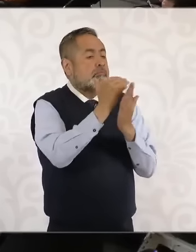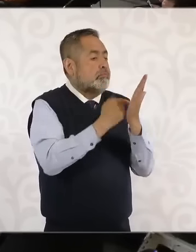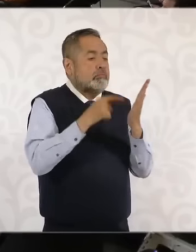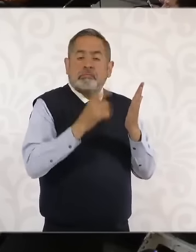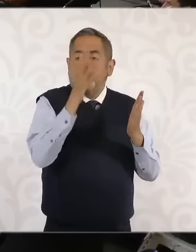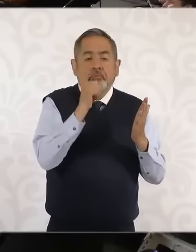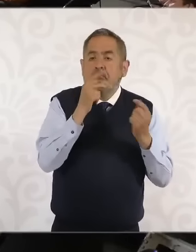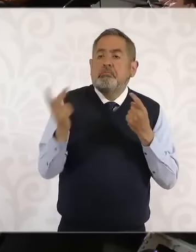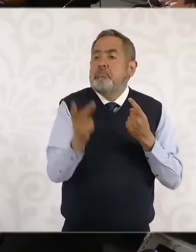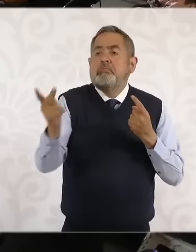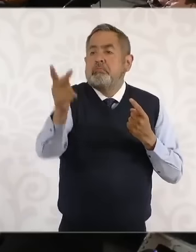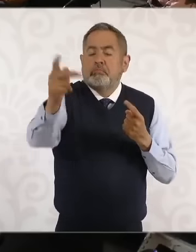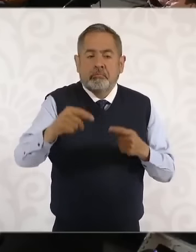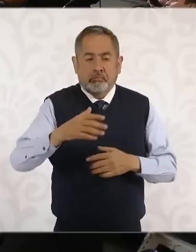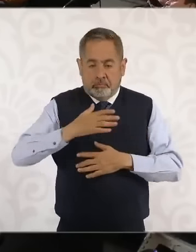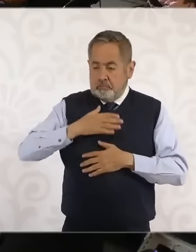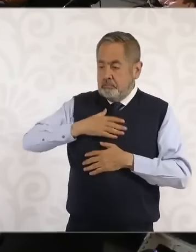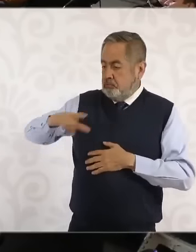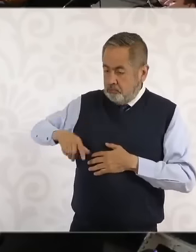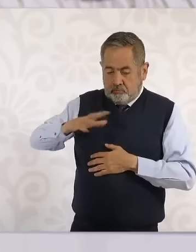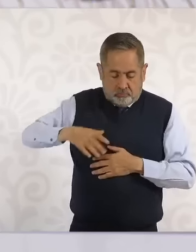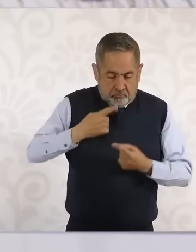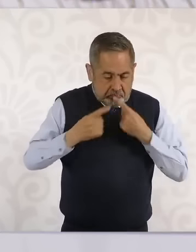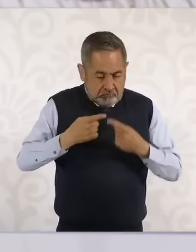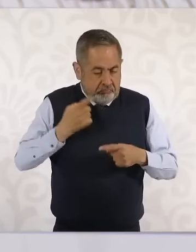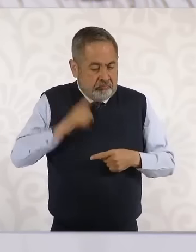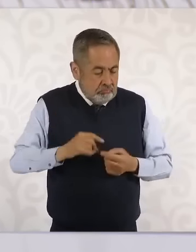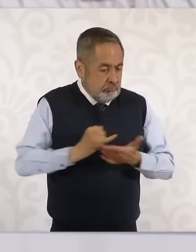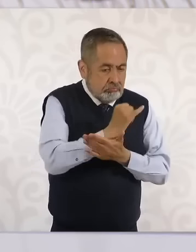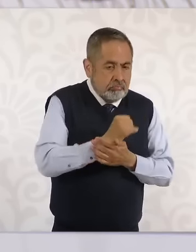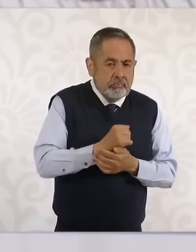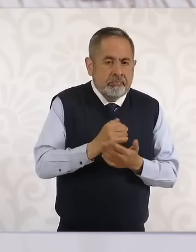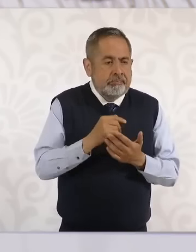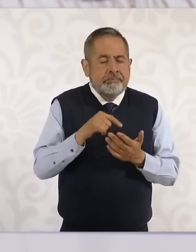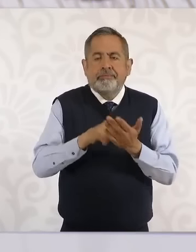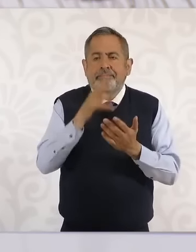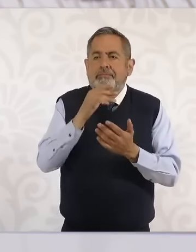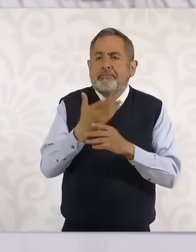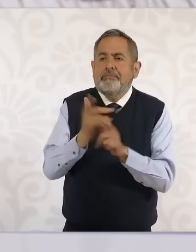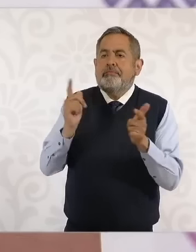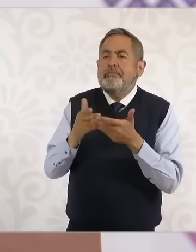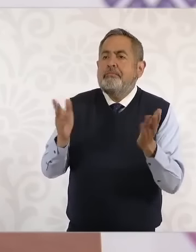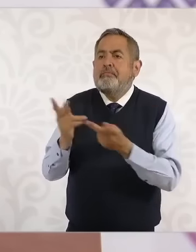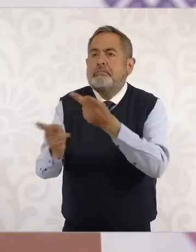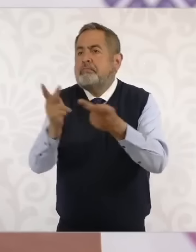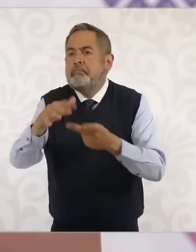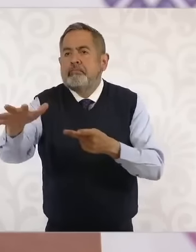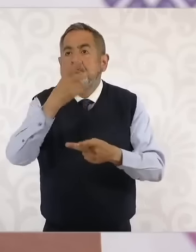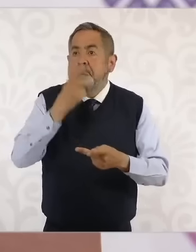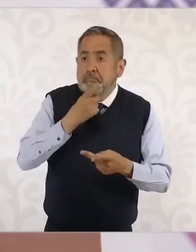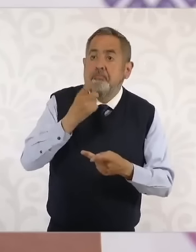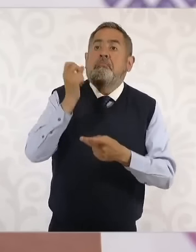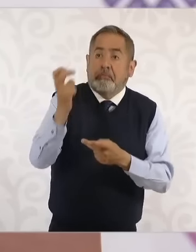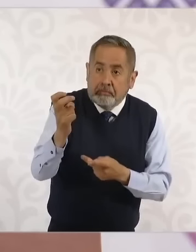constitucional que establece cuáles son las limitaciones para las consultas. Podría ser.